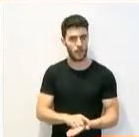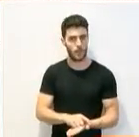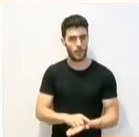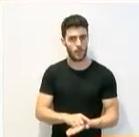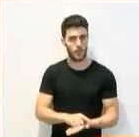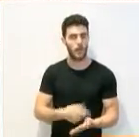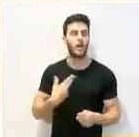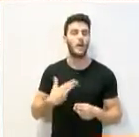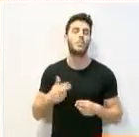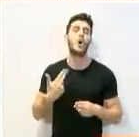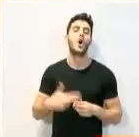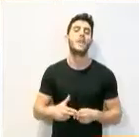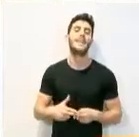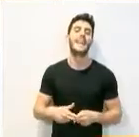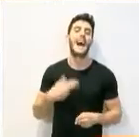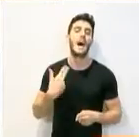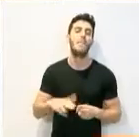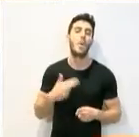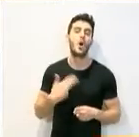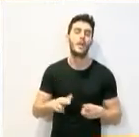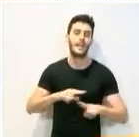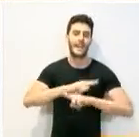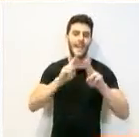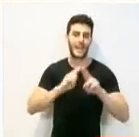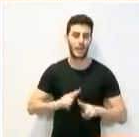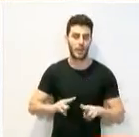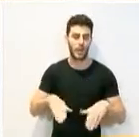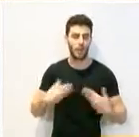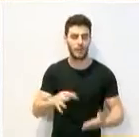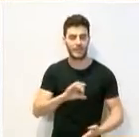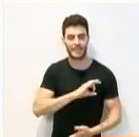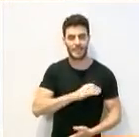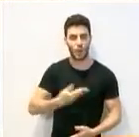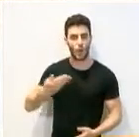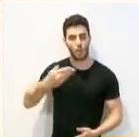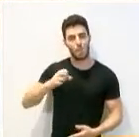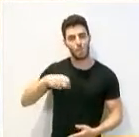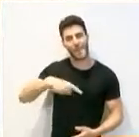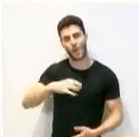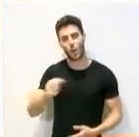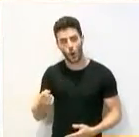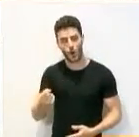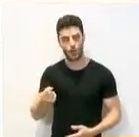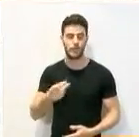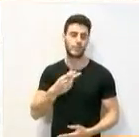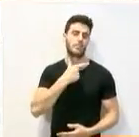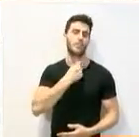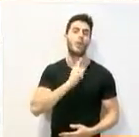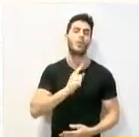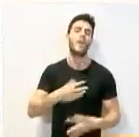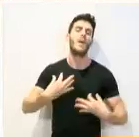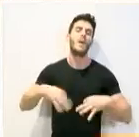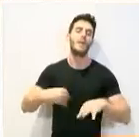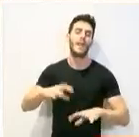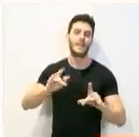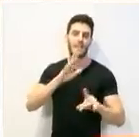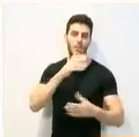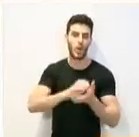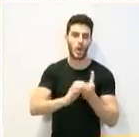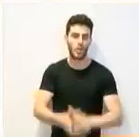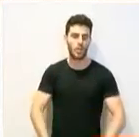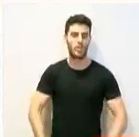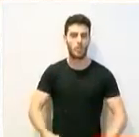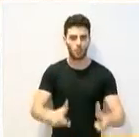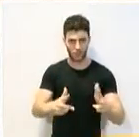la política internacional, aunque al señor Bengoa no le guste, pero es verdad, es que la democracia pasa